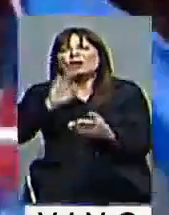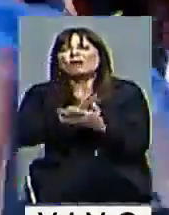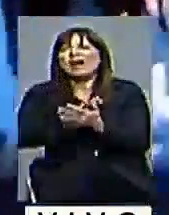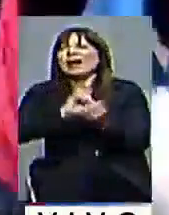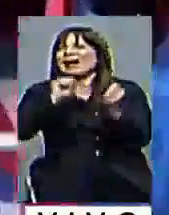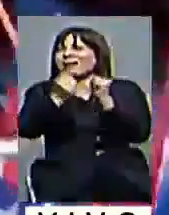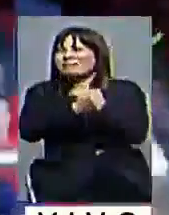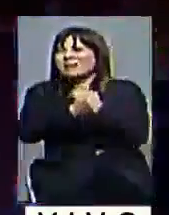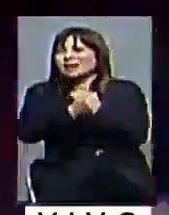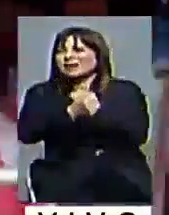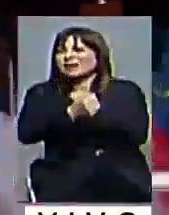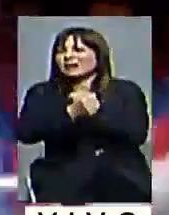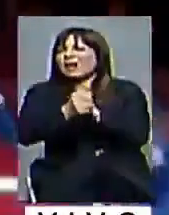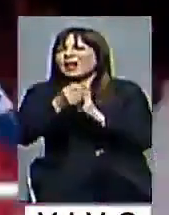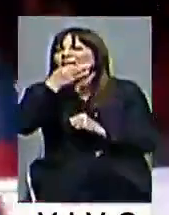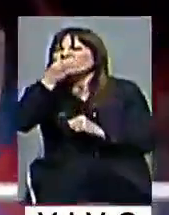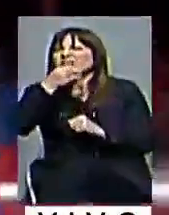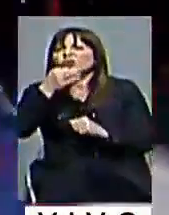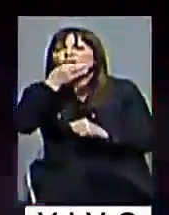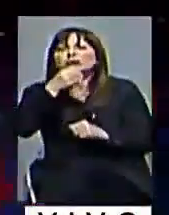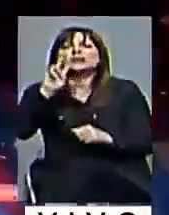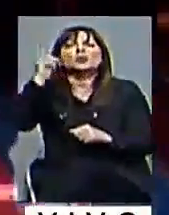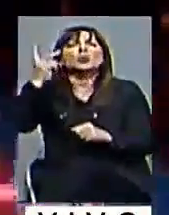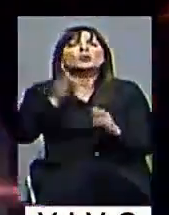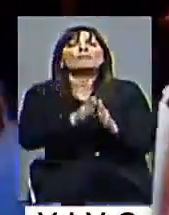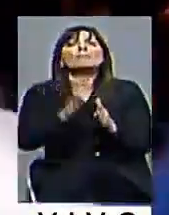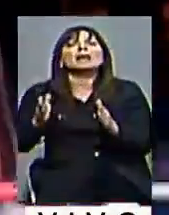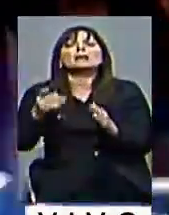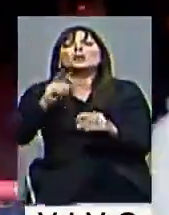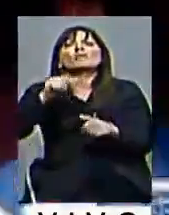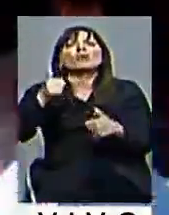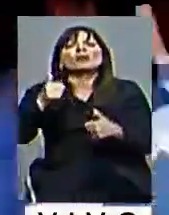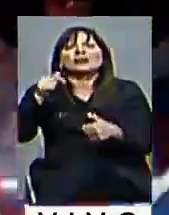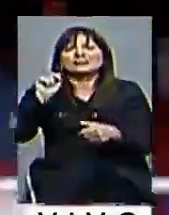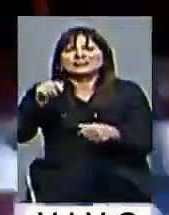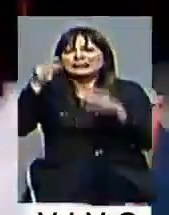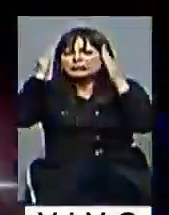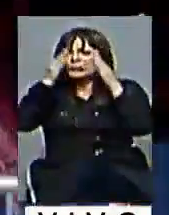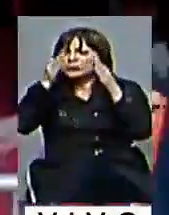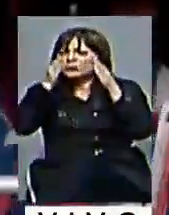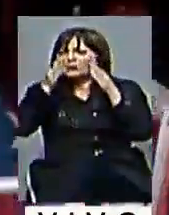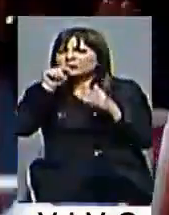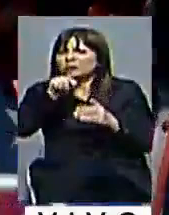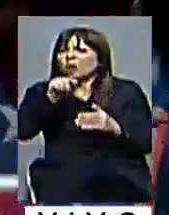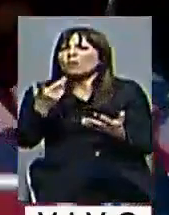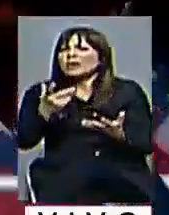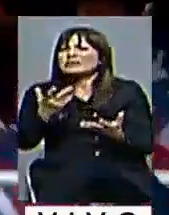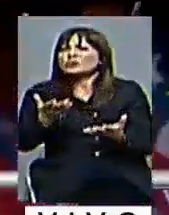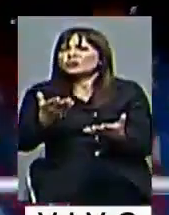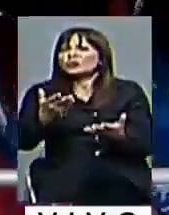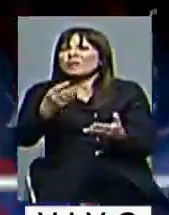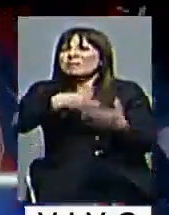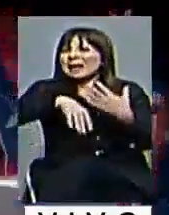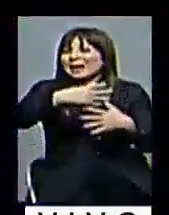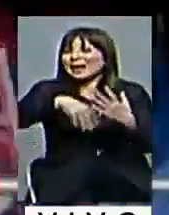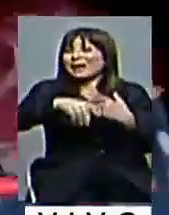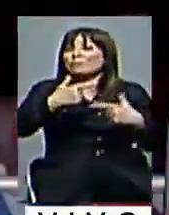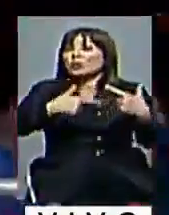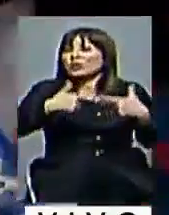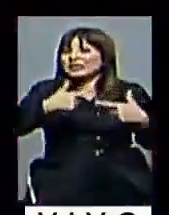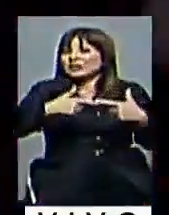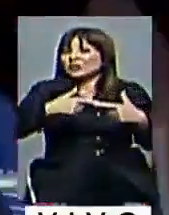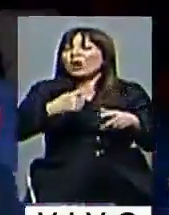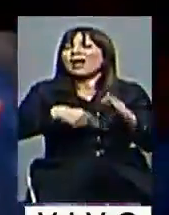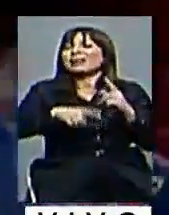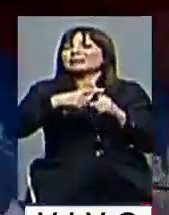partes nunca fueron buenas. Y está muy empecinado en eso. Y creo que aprendió que tiene que haber una mezcla entre políticos y